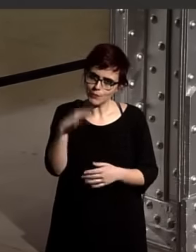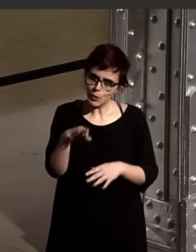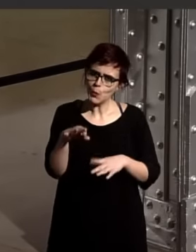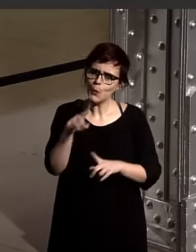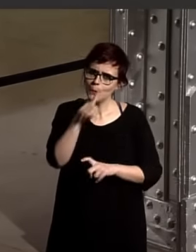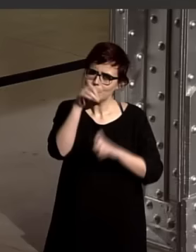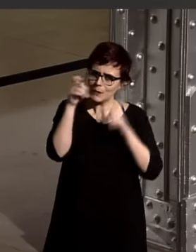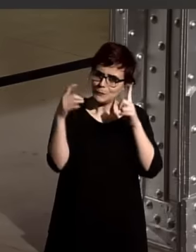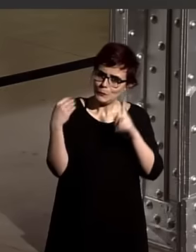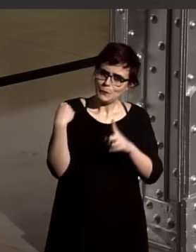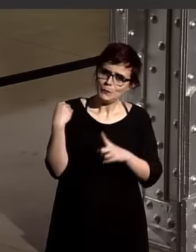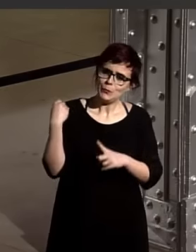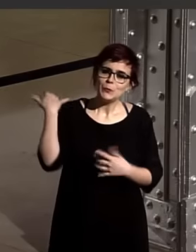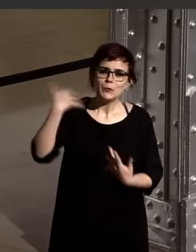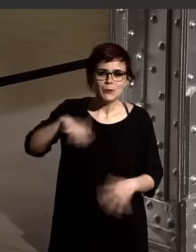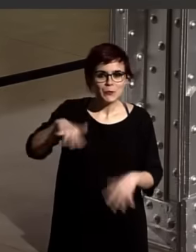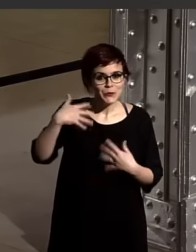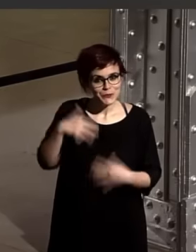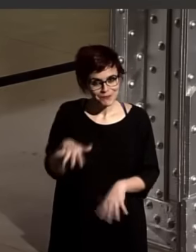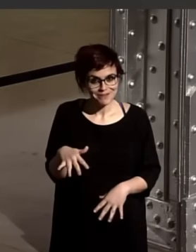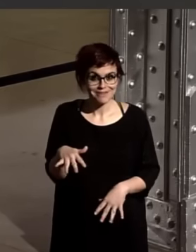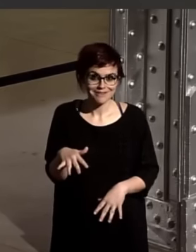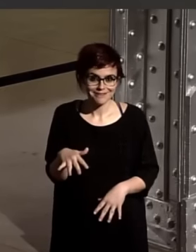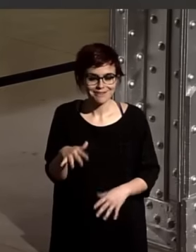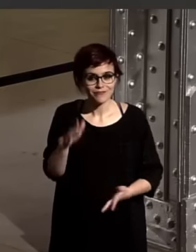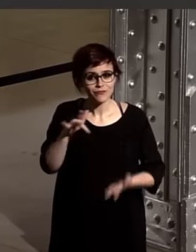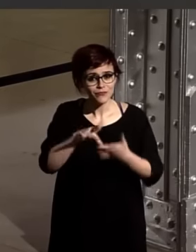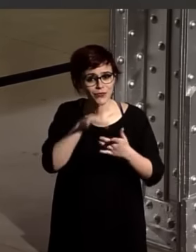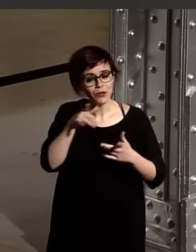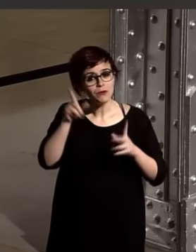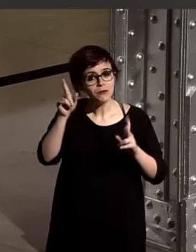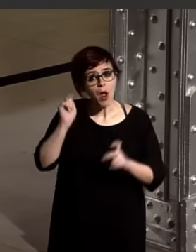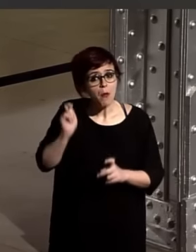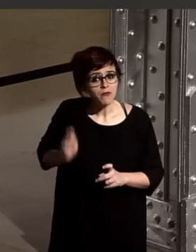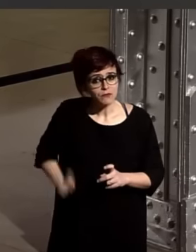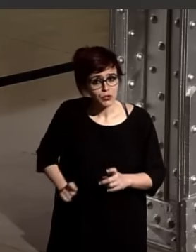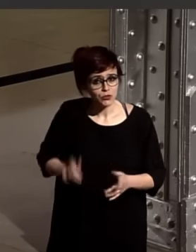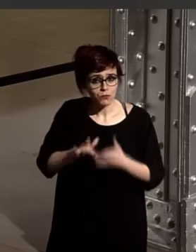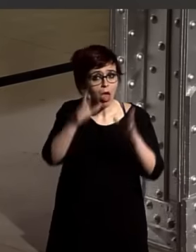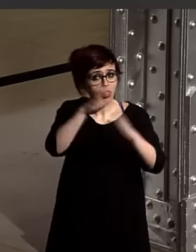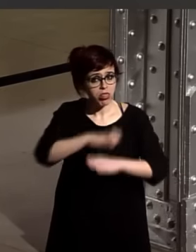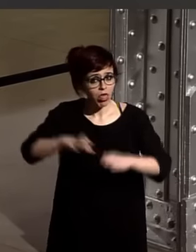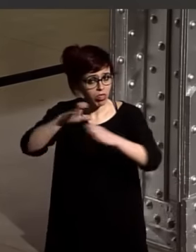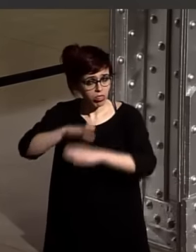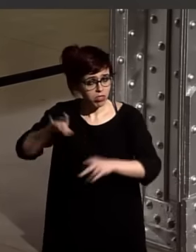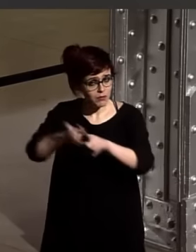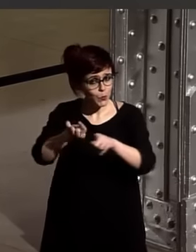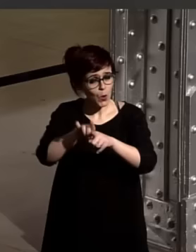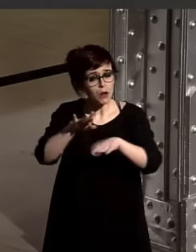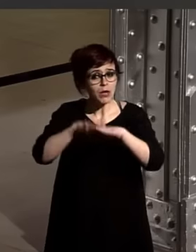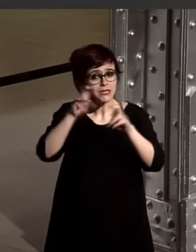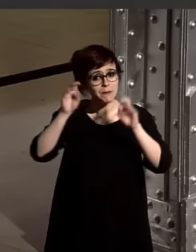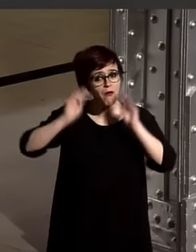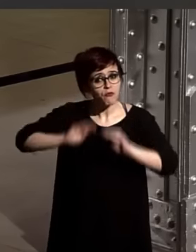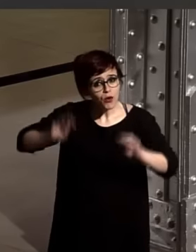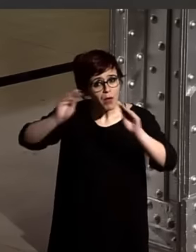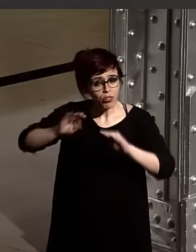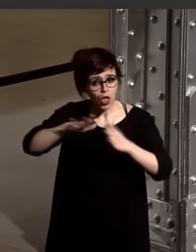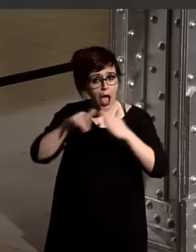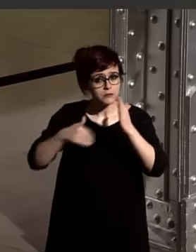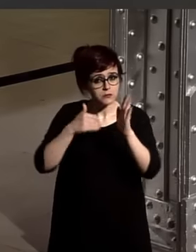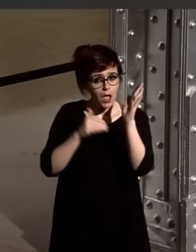compleja eh Hay realmente como en casi todas las profesiones en la ciencia pasa lo mismo a nivel de formación hasta los niveles